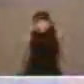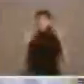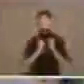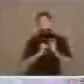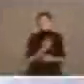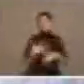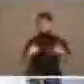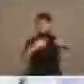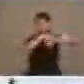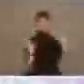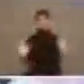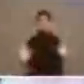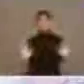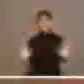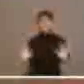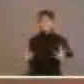sé qué.